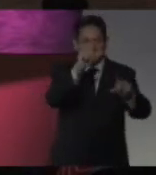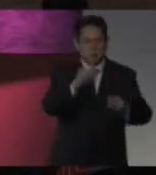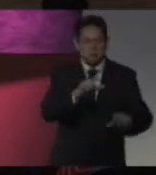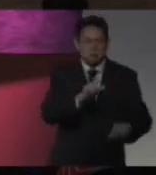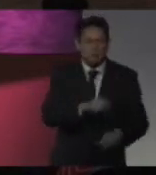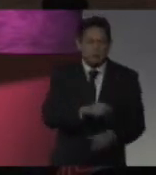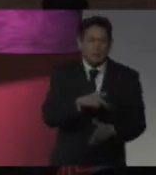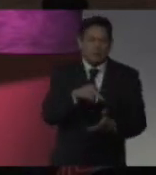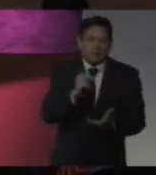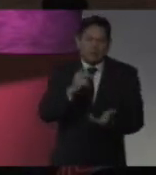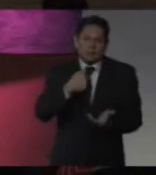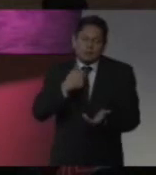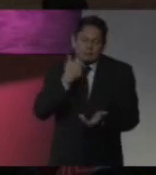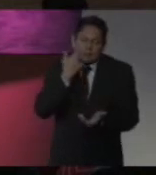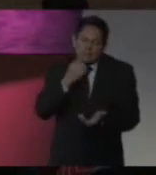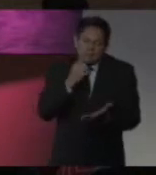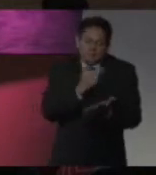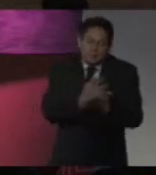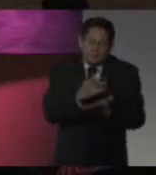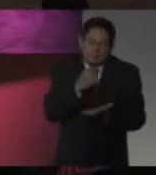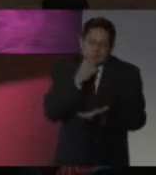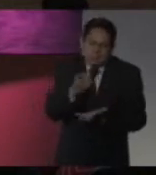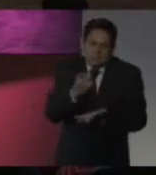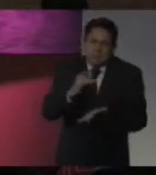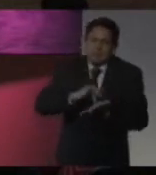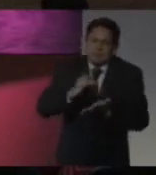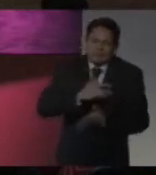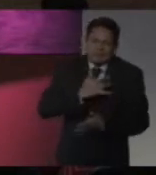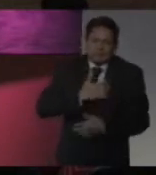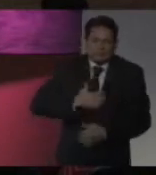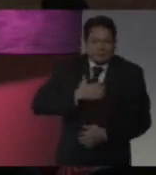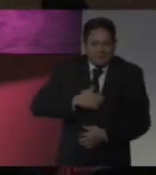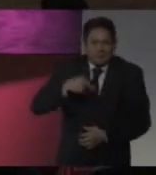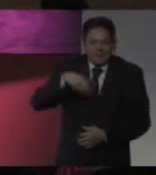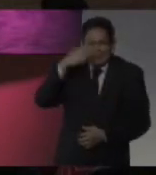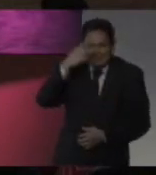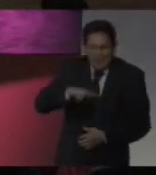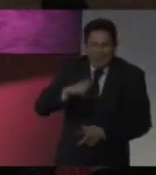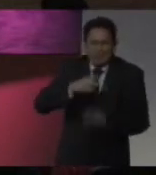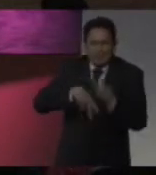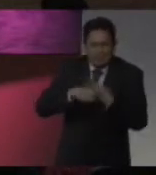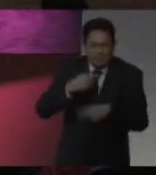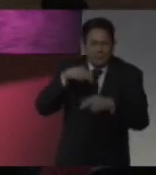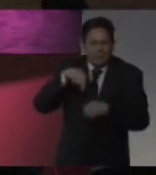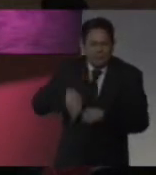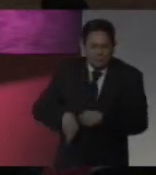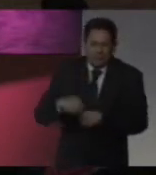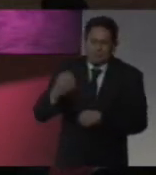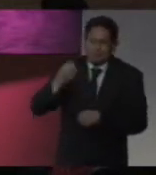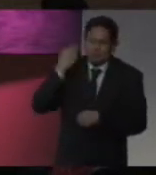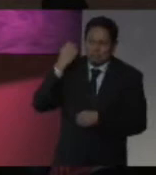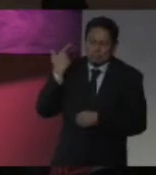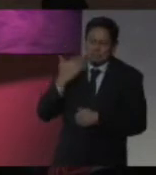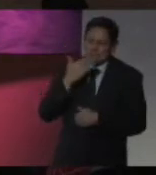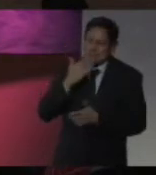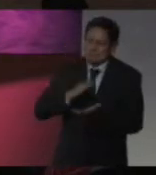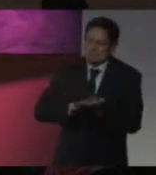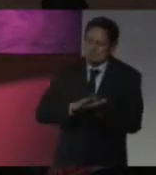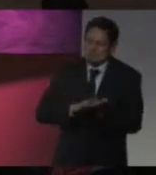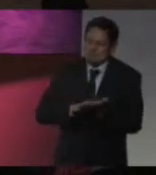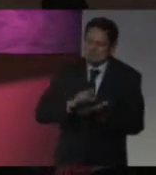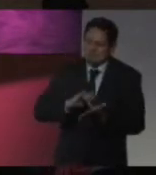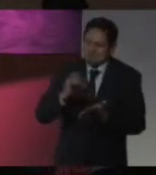y agradecer muchísimo y estar honradísima de estar en México, en esta preciosidad y en esta compañía.